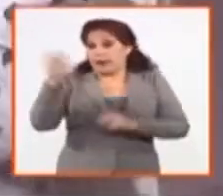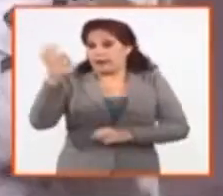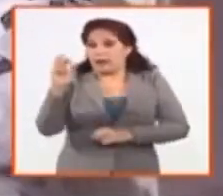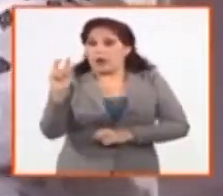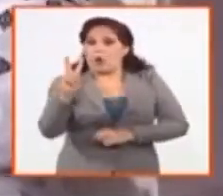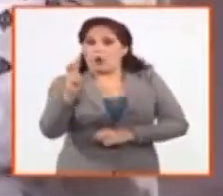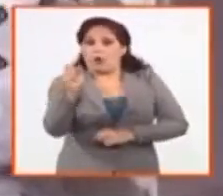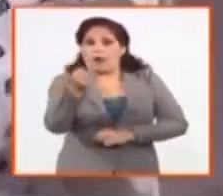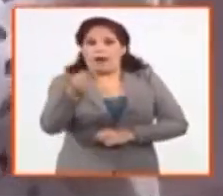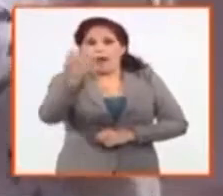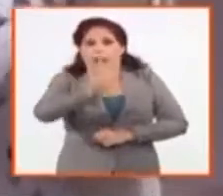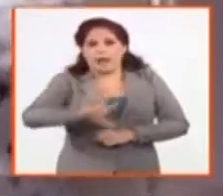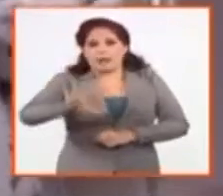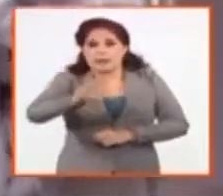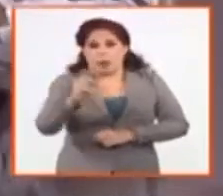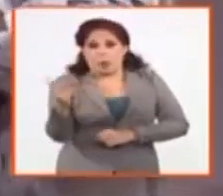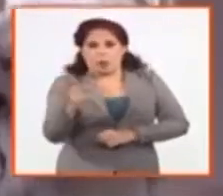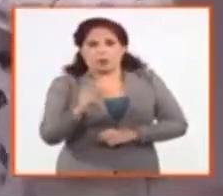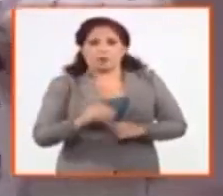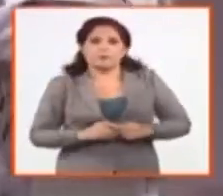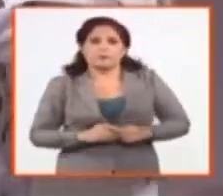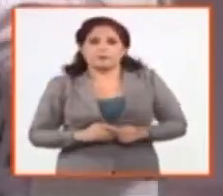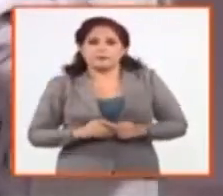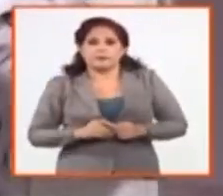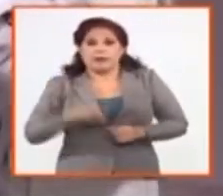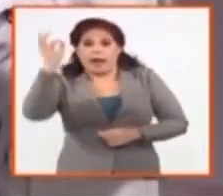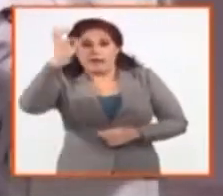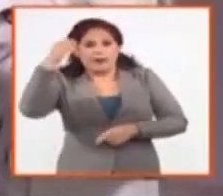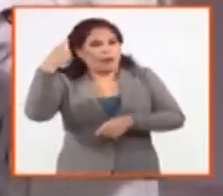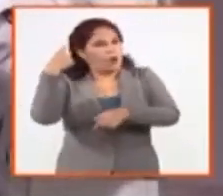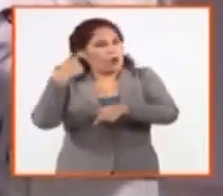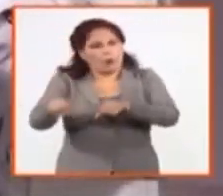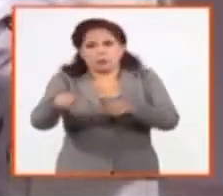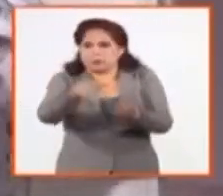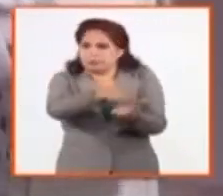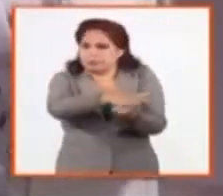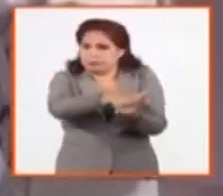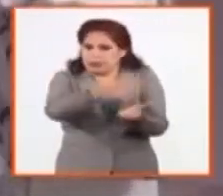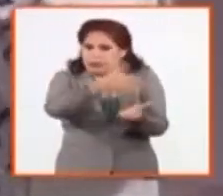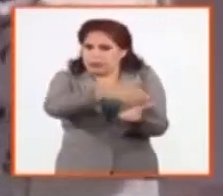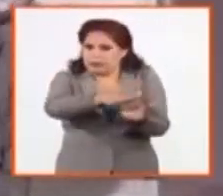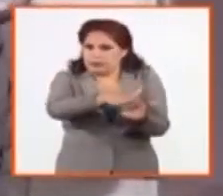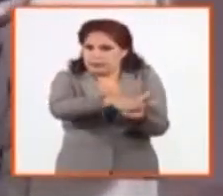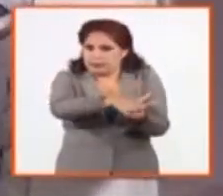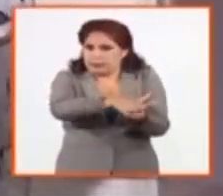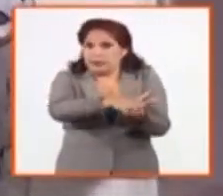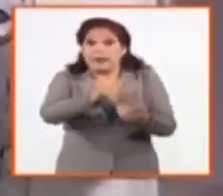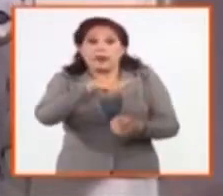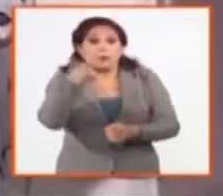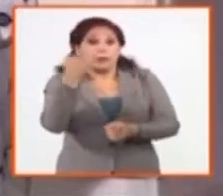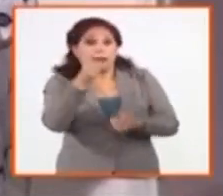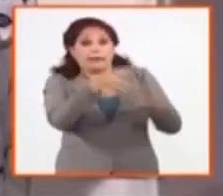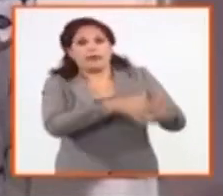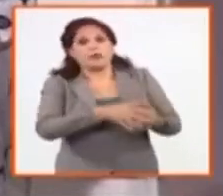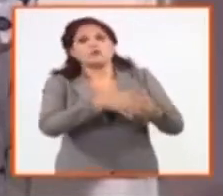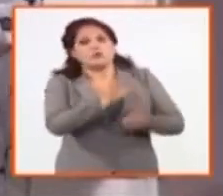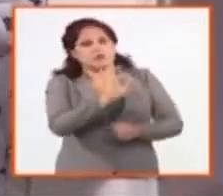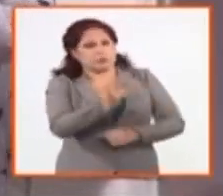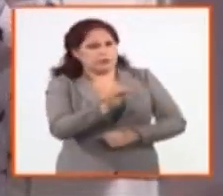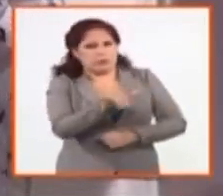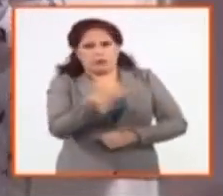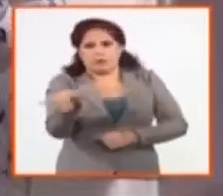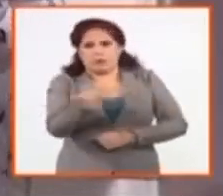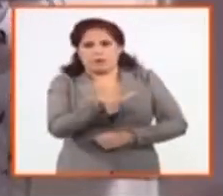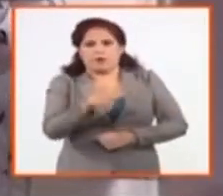ahora voy a ir a Afganistán, porque Afganistán es otra cosa. Pero igual, la derrota está ahí. No, y